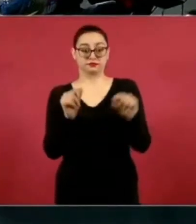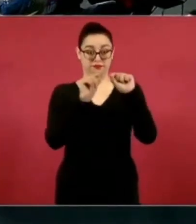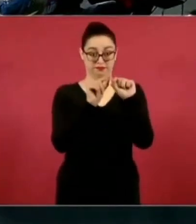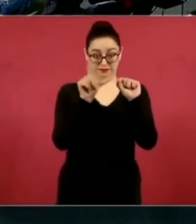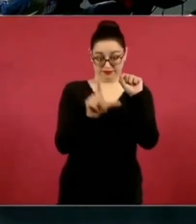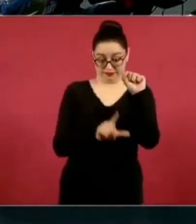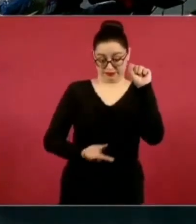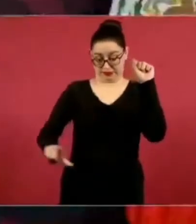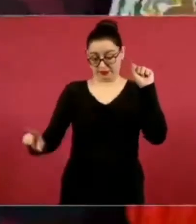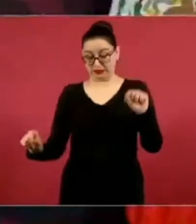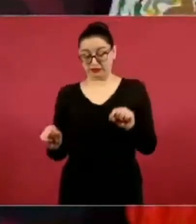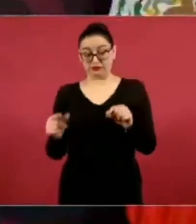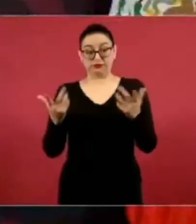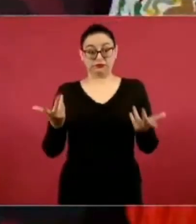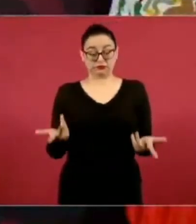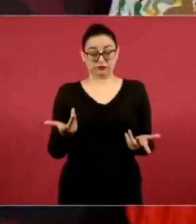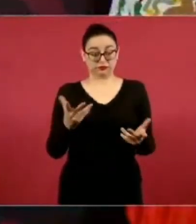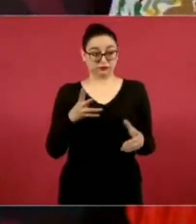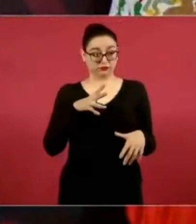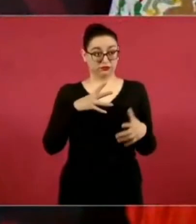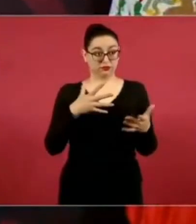el 85%.